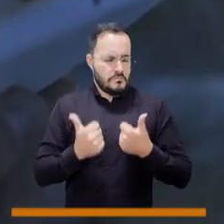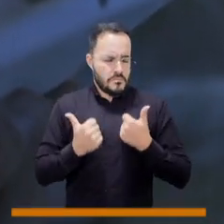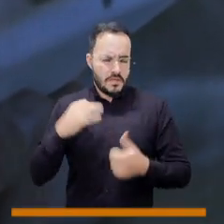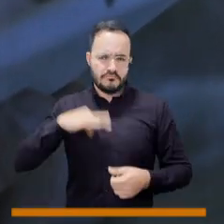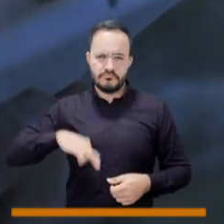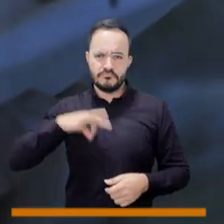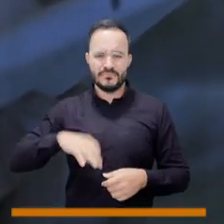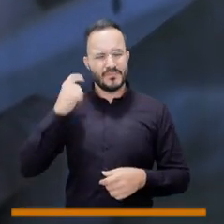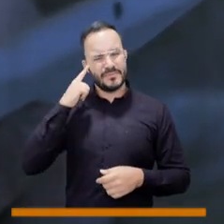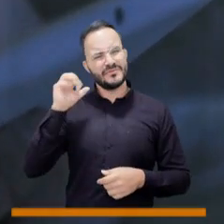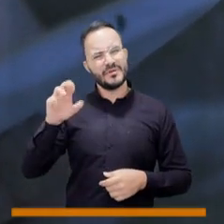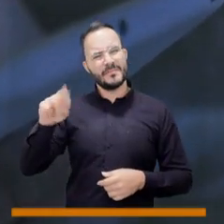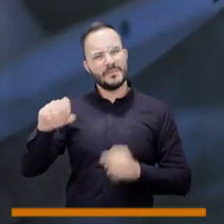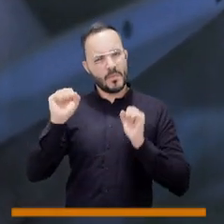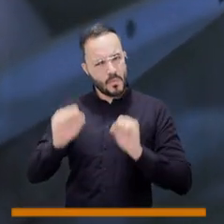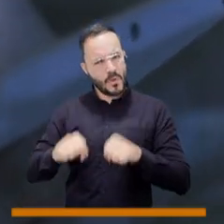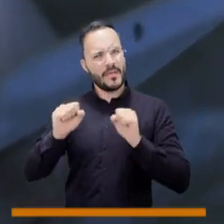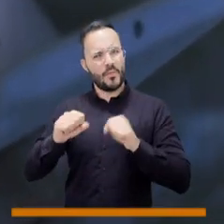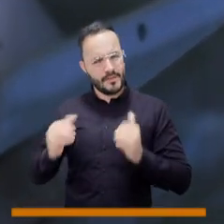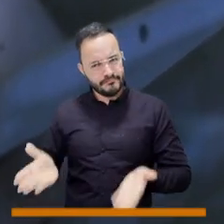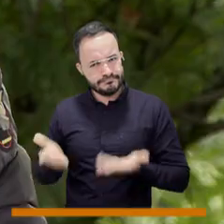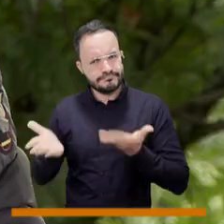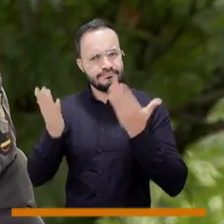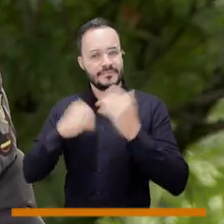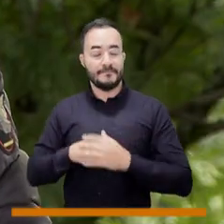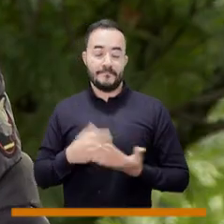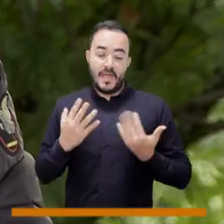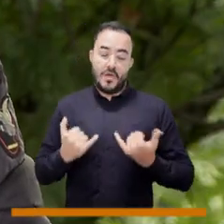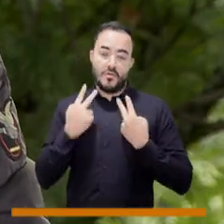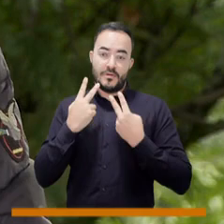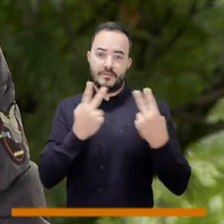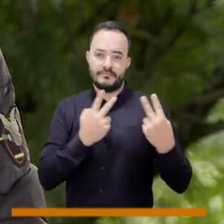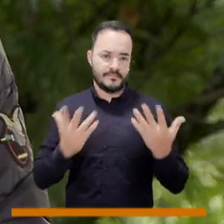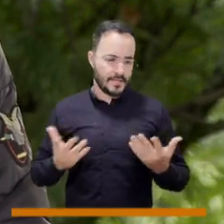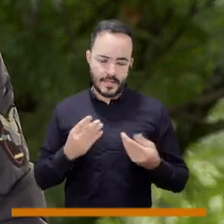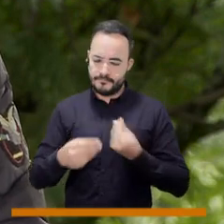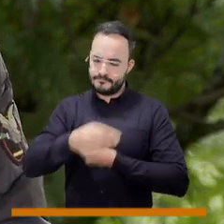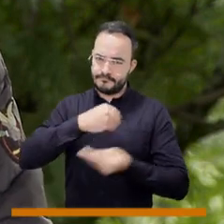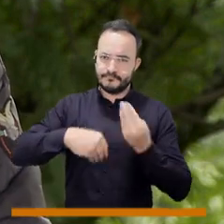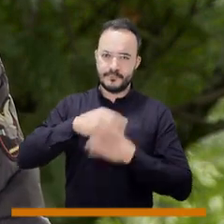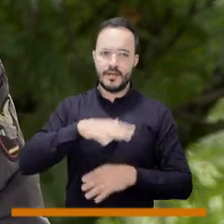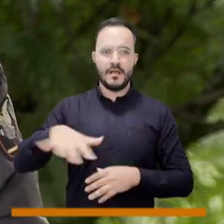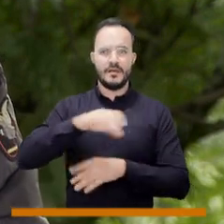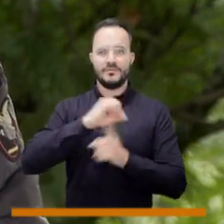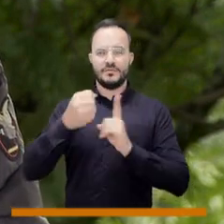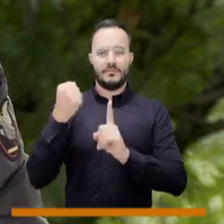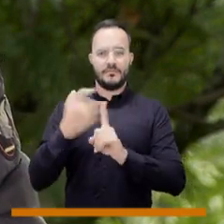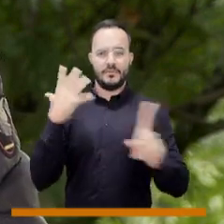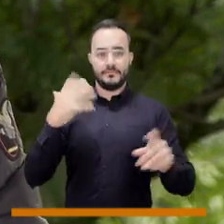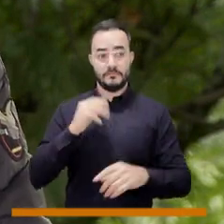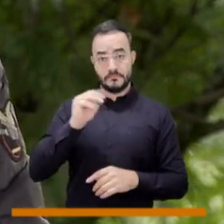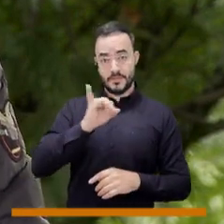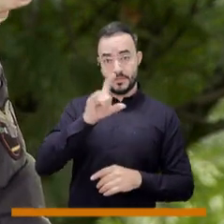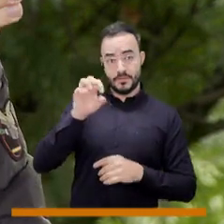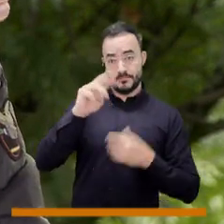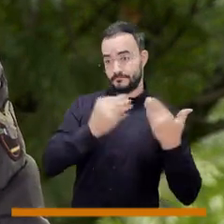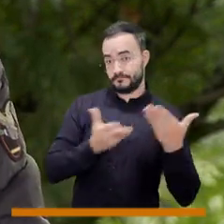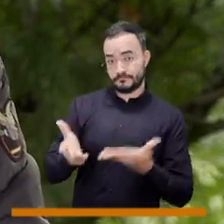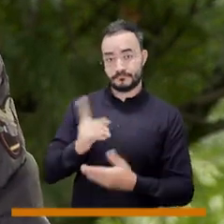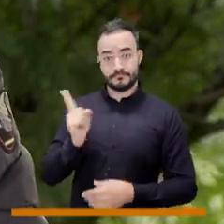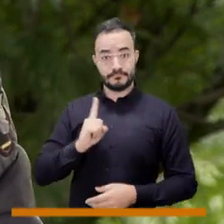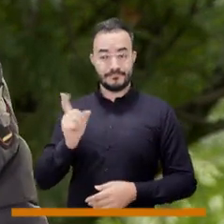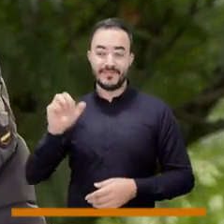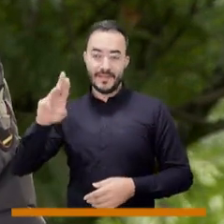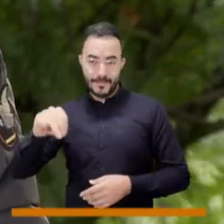que EPM puede tener una mayor incidencia, y ahora lo que debe hacer es garantizar la rentabilidad social, porque Millicom en sí mismo no la garantiza,